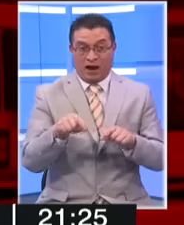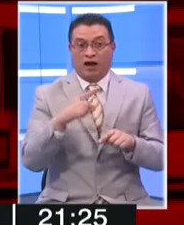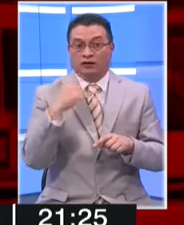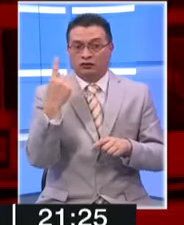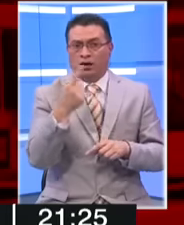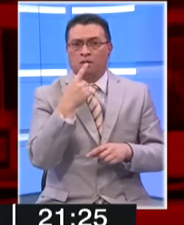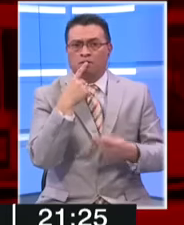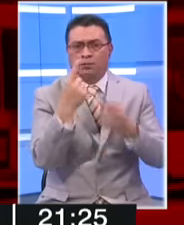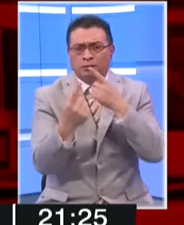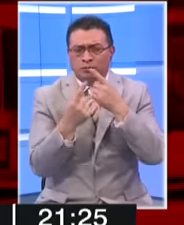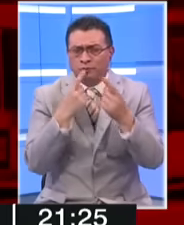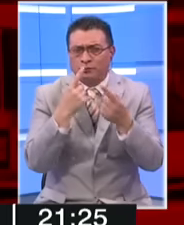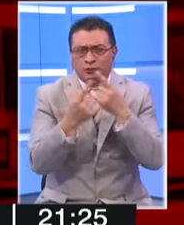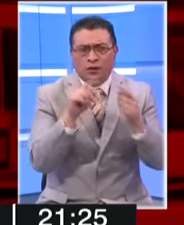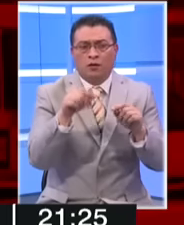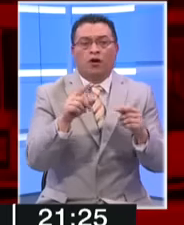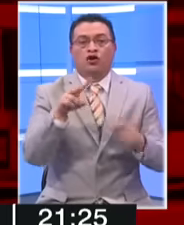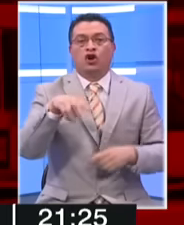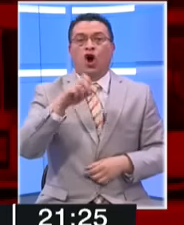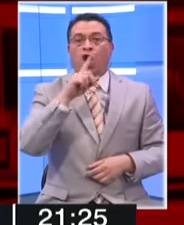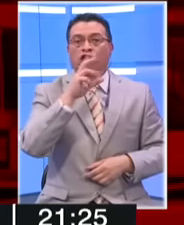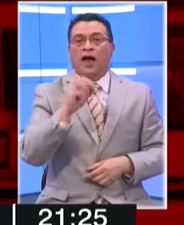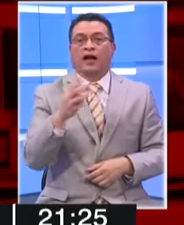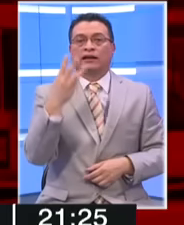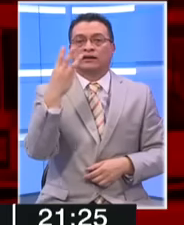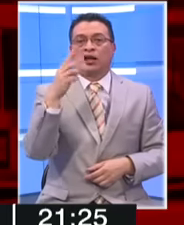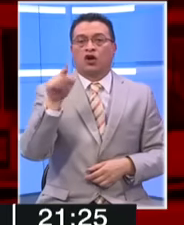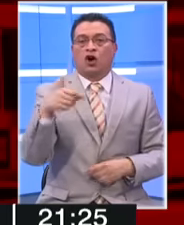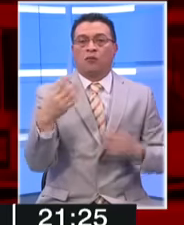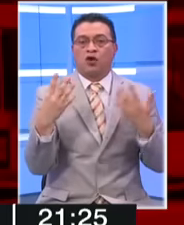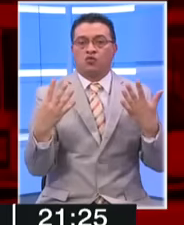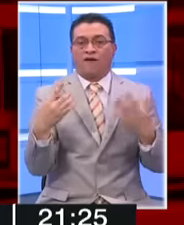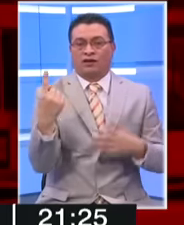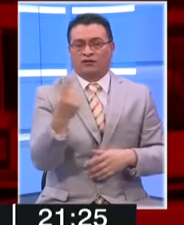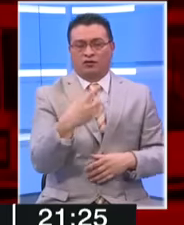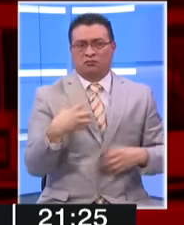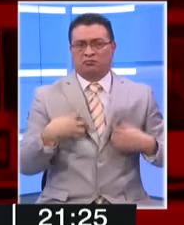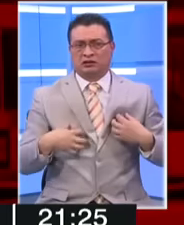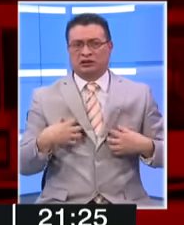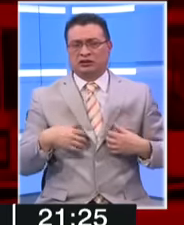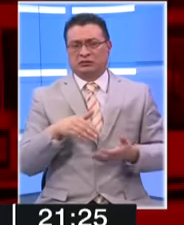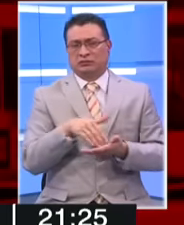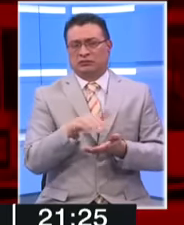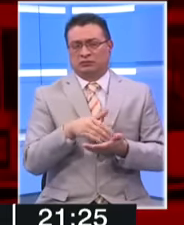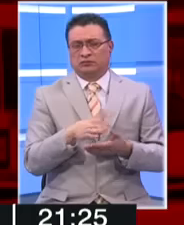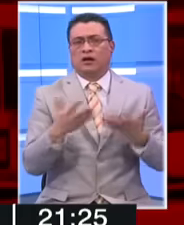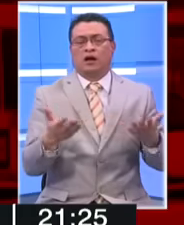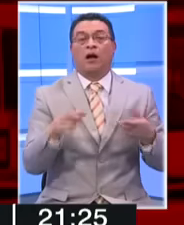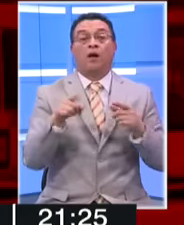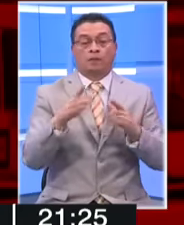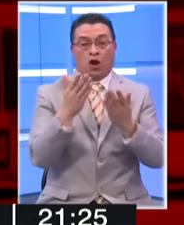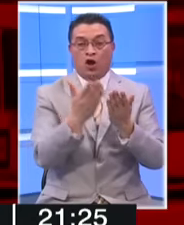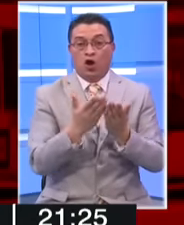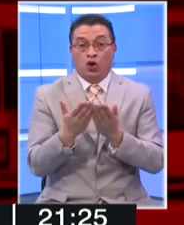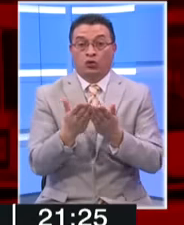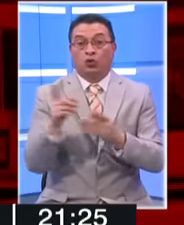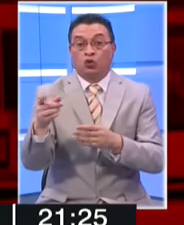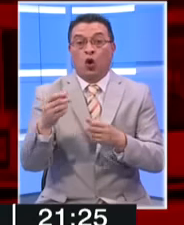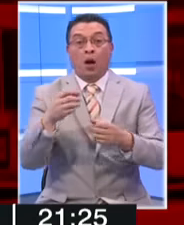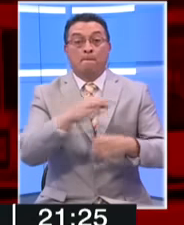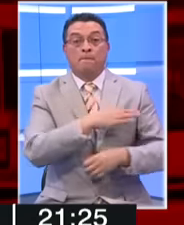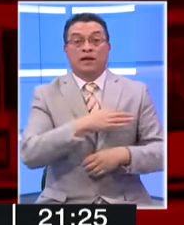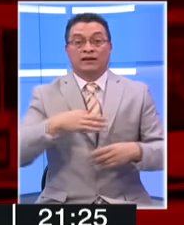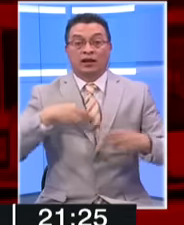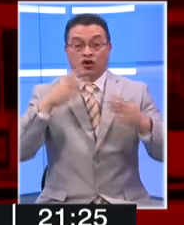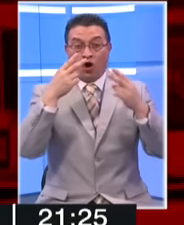encuesta de Libertad y Desarrollo, solo obtuvo una nota 3,9 por parte de los usuarios, mientras que según un estudio realizado por el Ministerio de